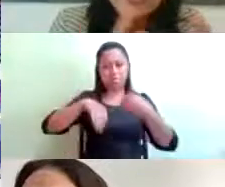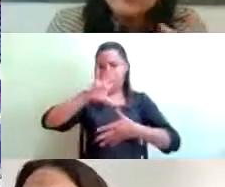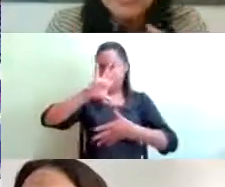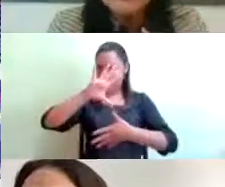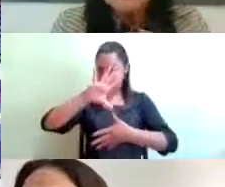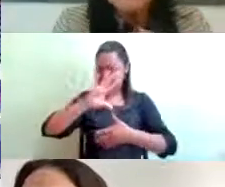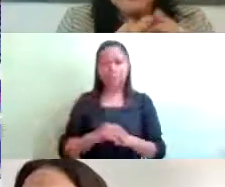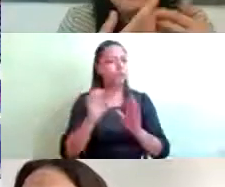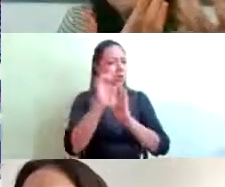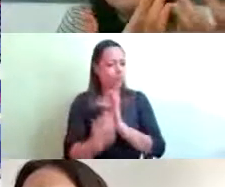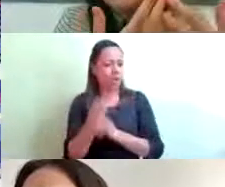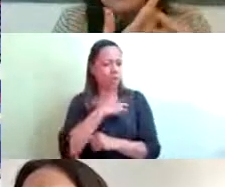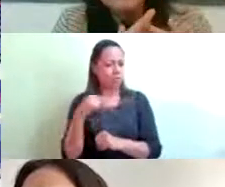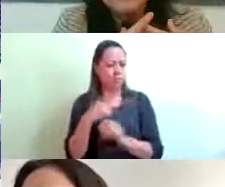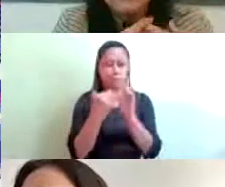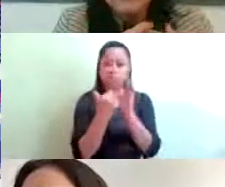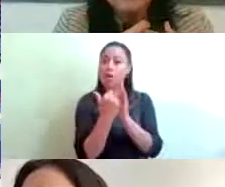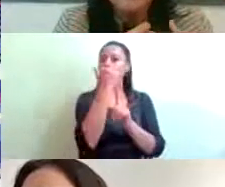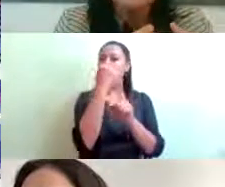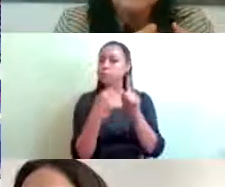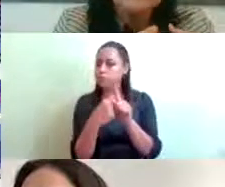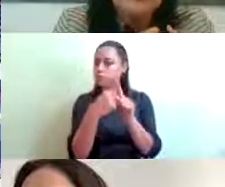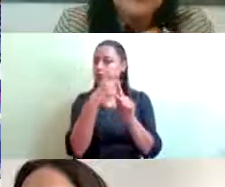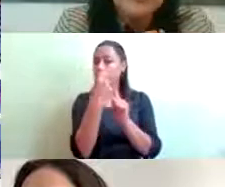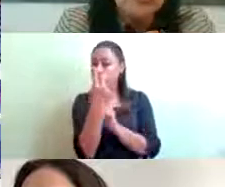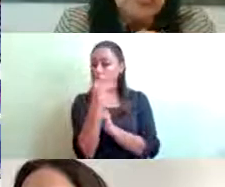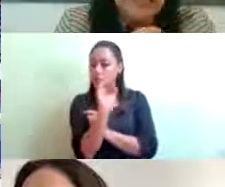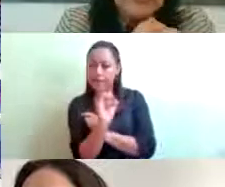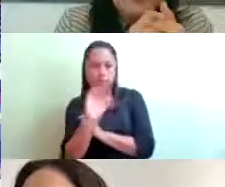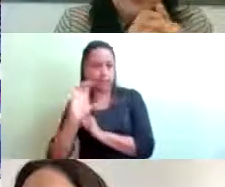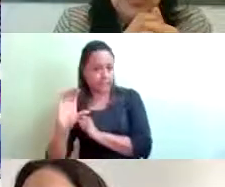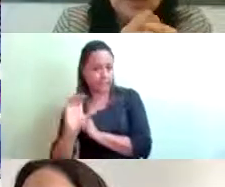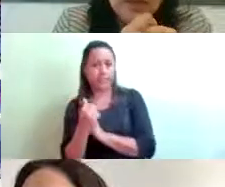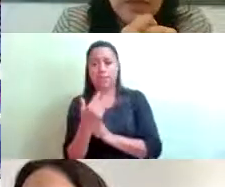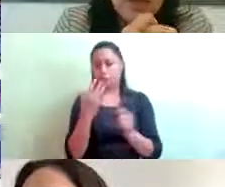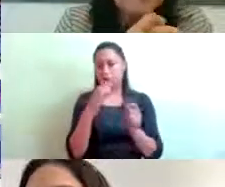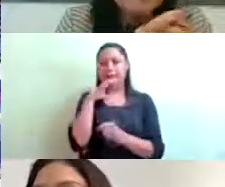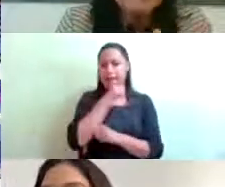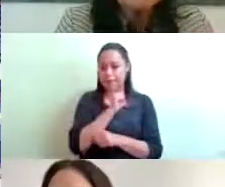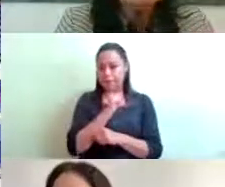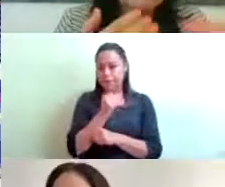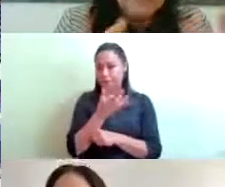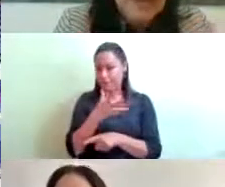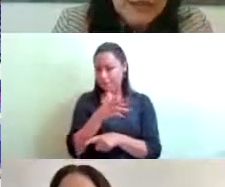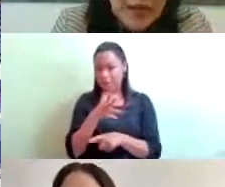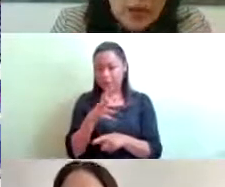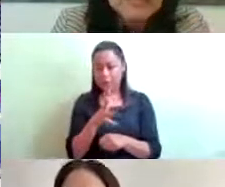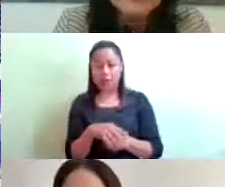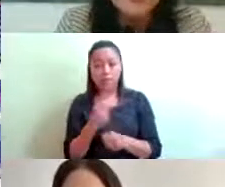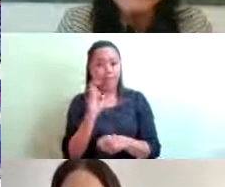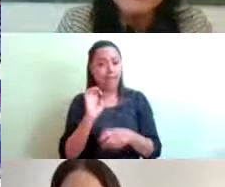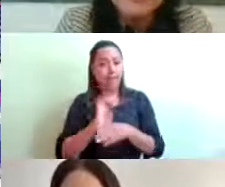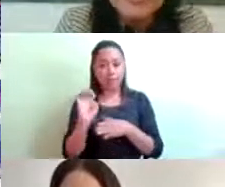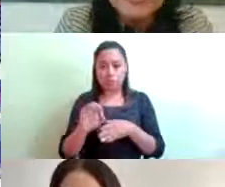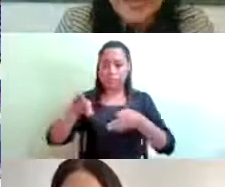Si llegáramos a ese incremento de 2 grados centígrados en la temperatura promedio, la